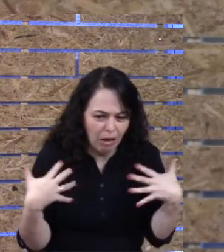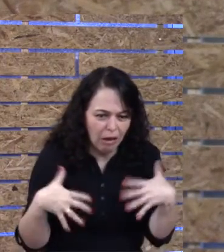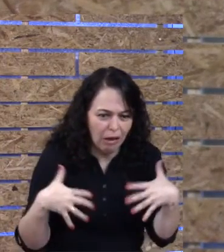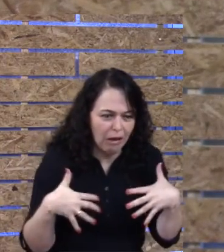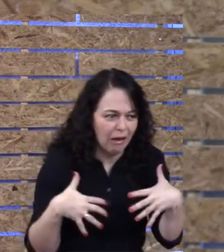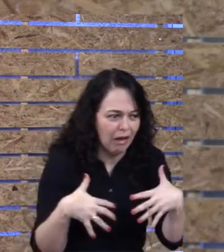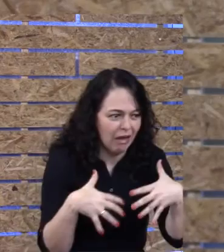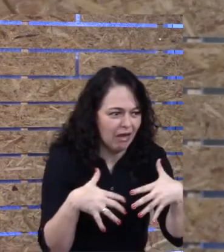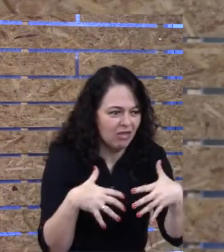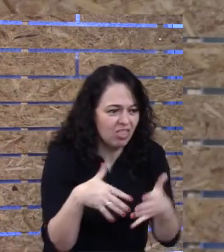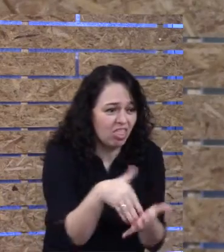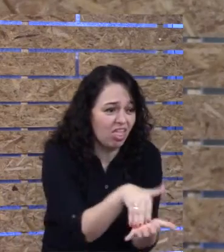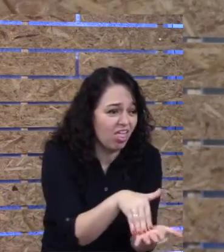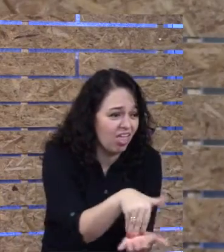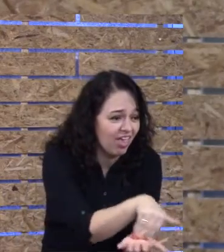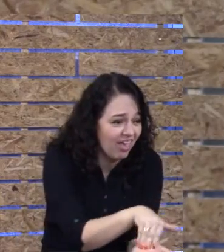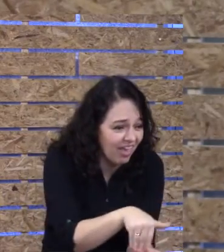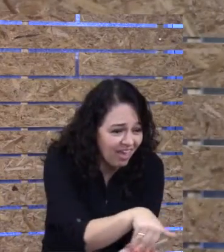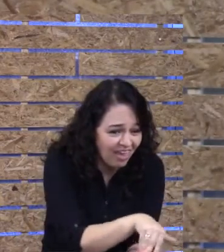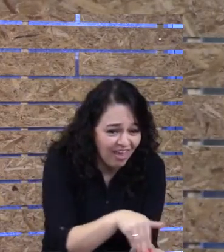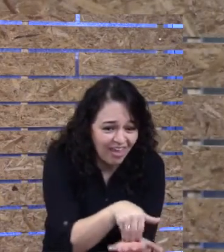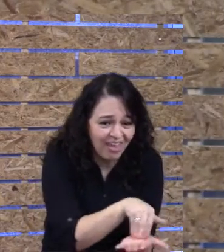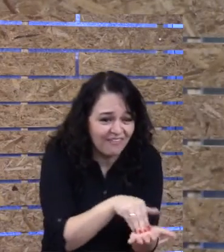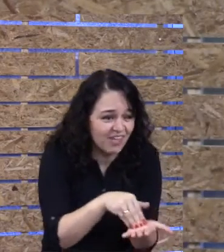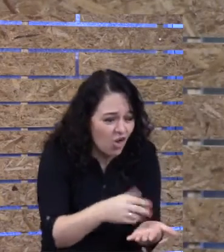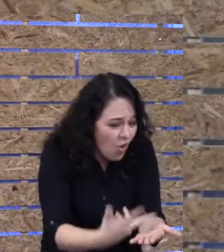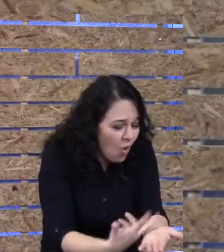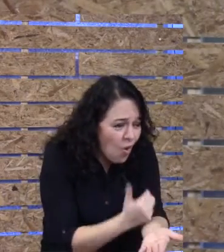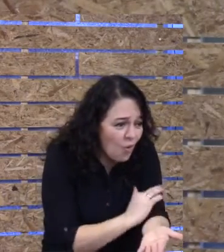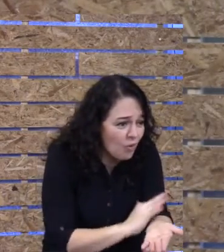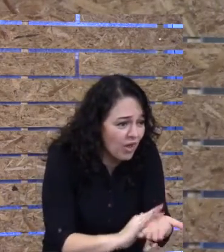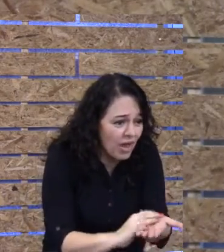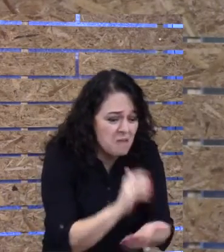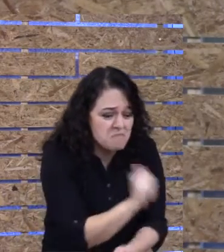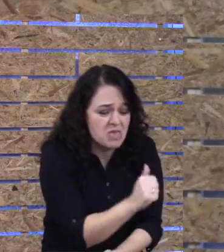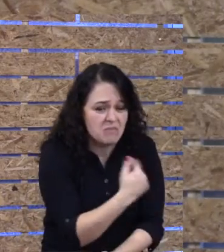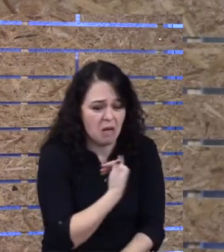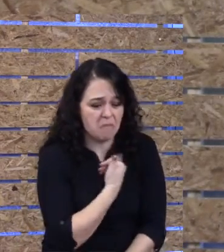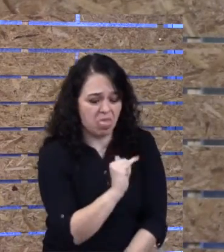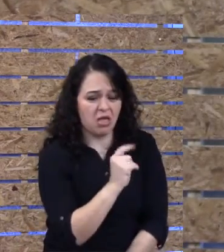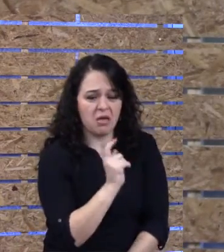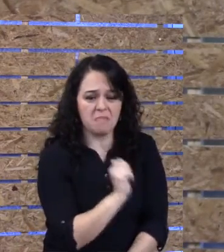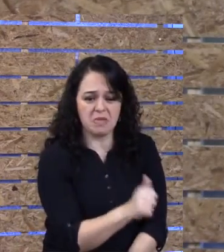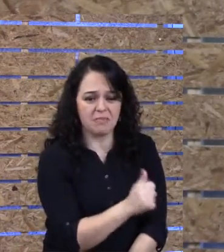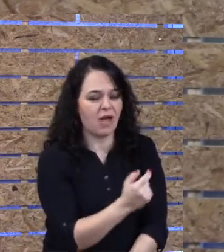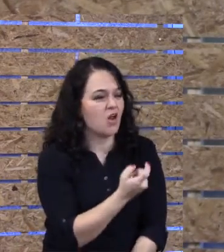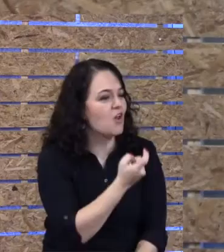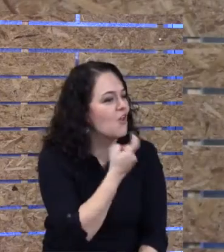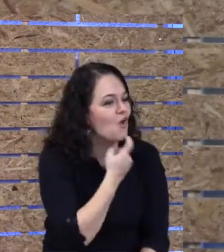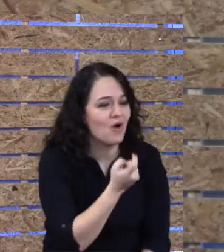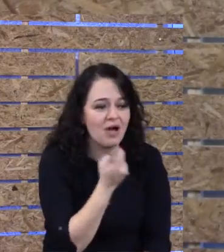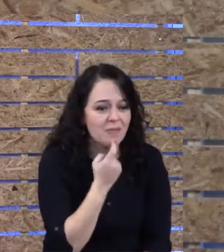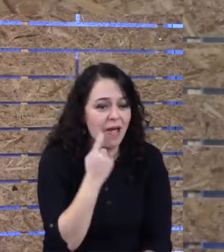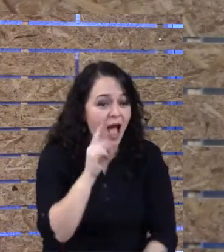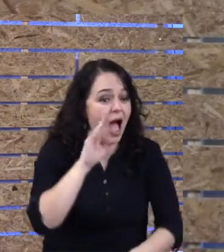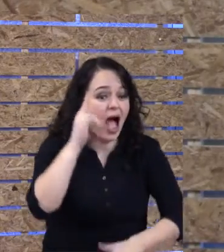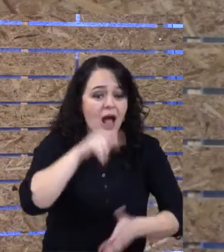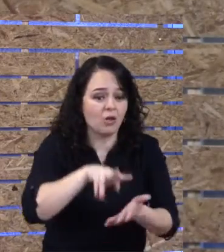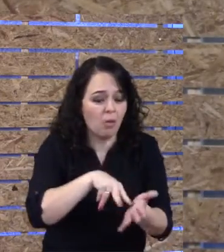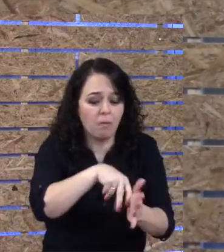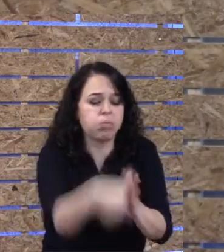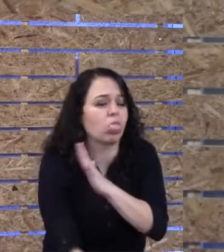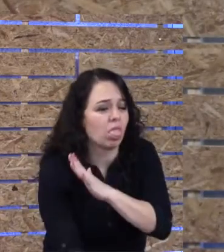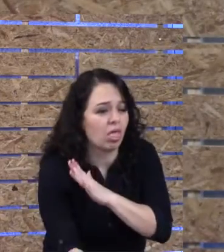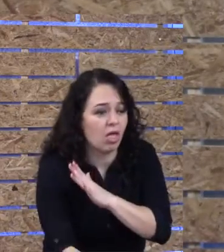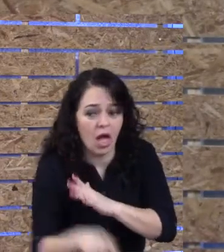temeroso, débil, que para nada se vale por sí misma. Ella, si cae a un hoyo, si no hay quien